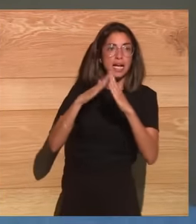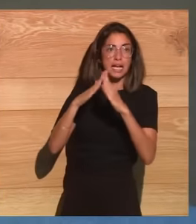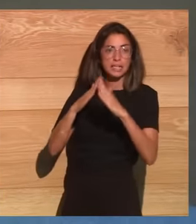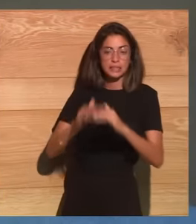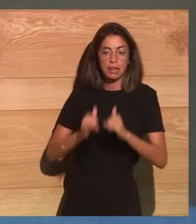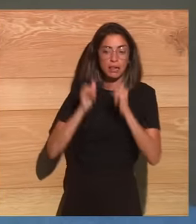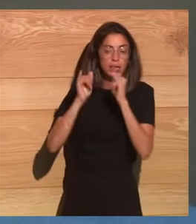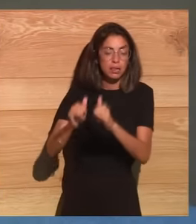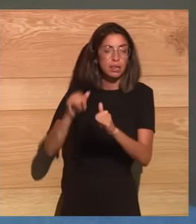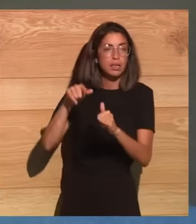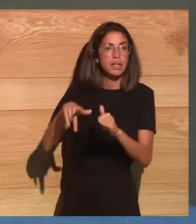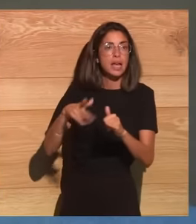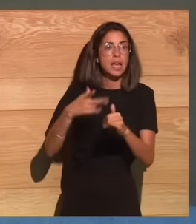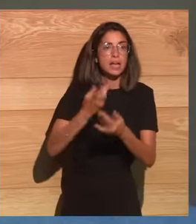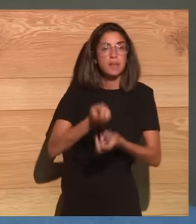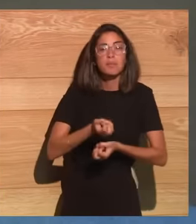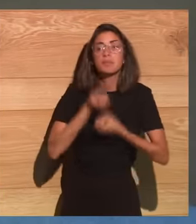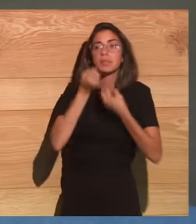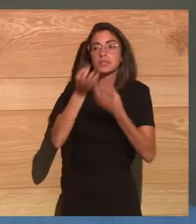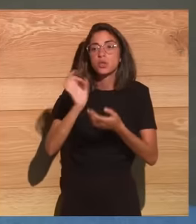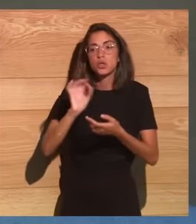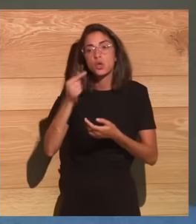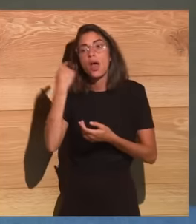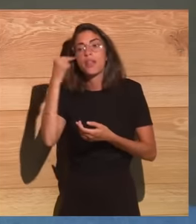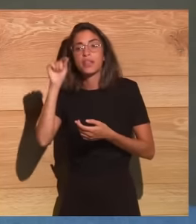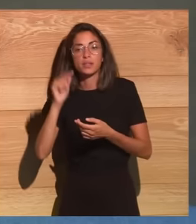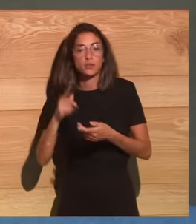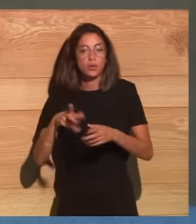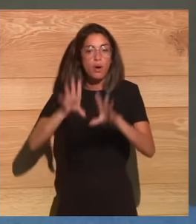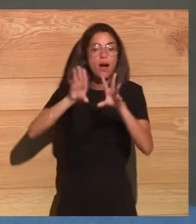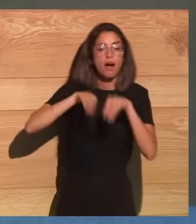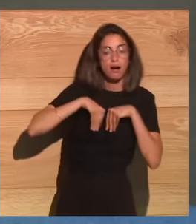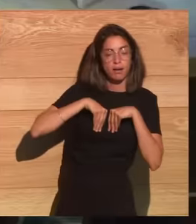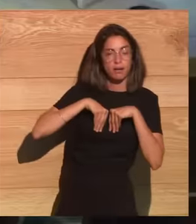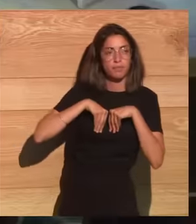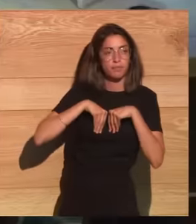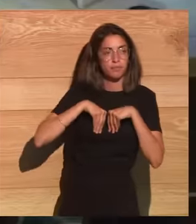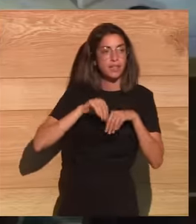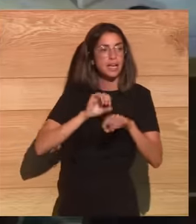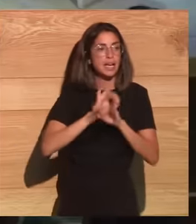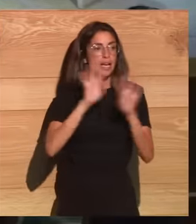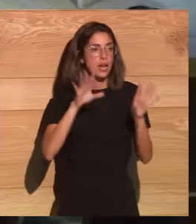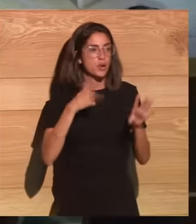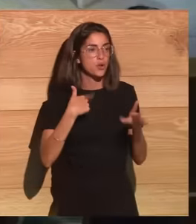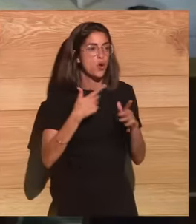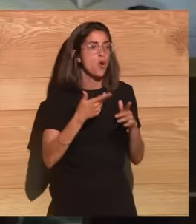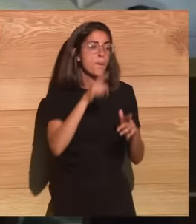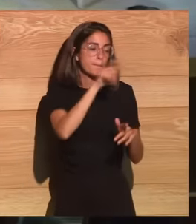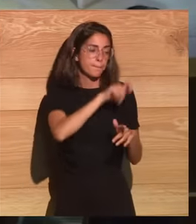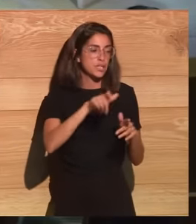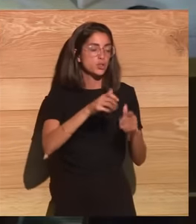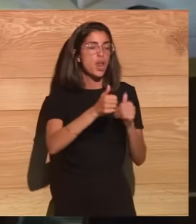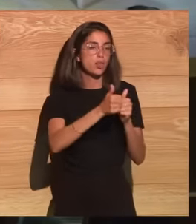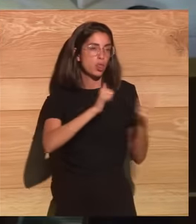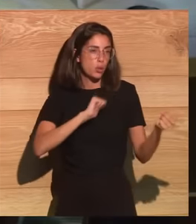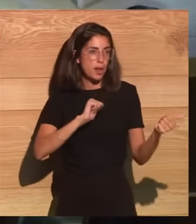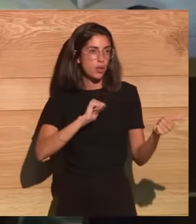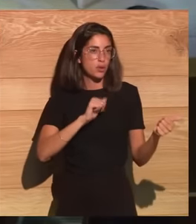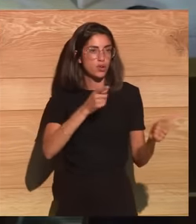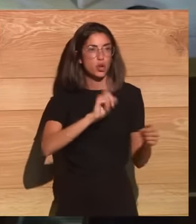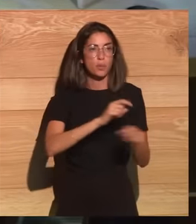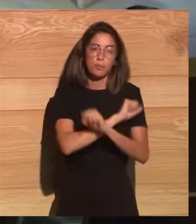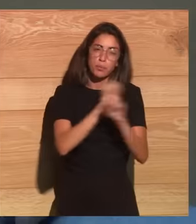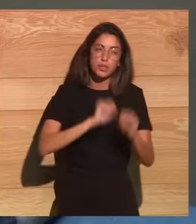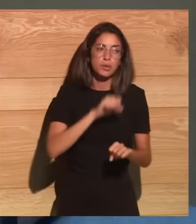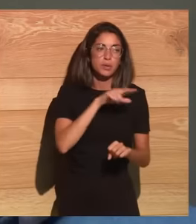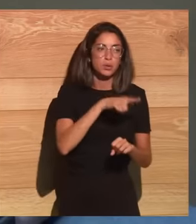gente tiene expresiones o un acento y se te pega. Claro, pero cuando me dices, yo he sido doblador, imposible, con un acento manchego. No, hombre,